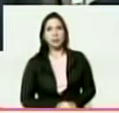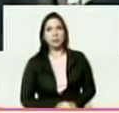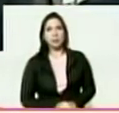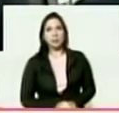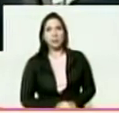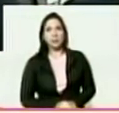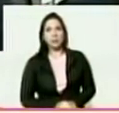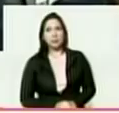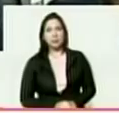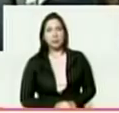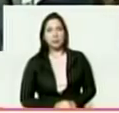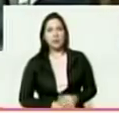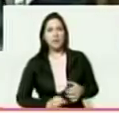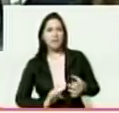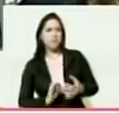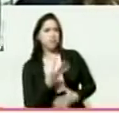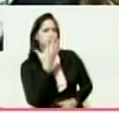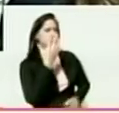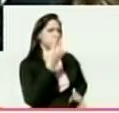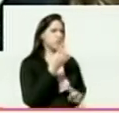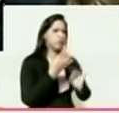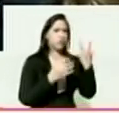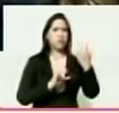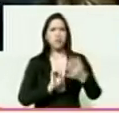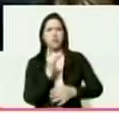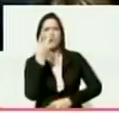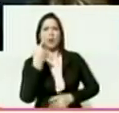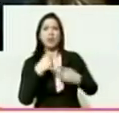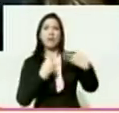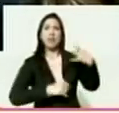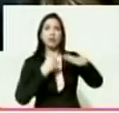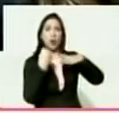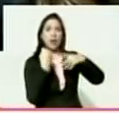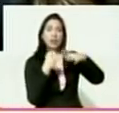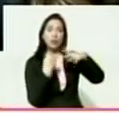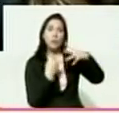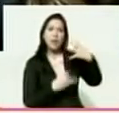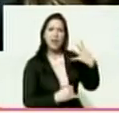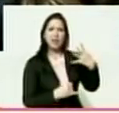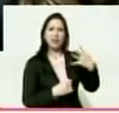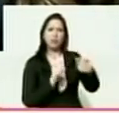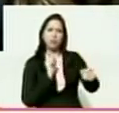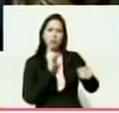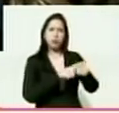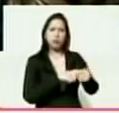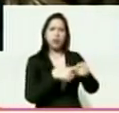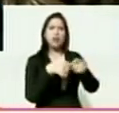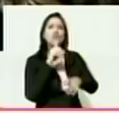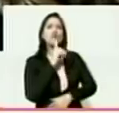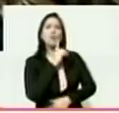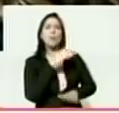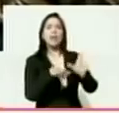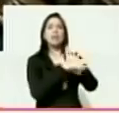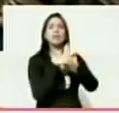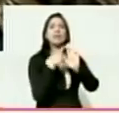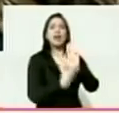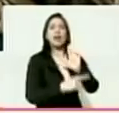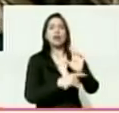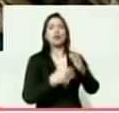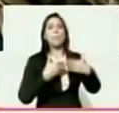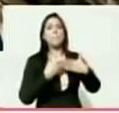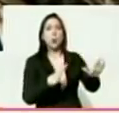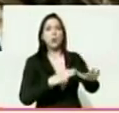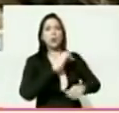fueron surgiendo diversos instrumentos que forman parte de lo que se llama el derecho público